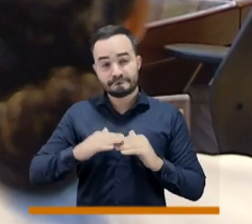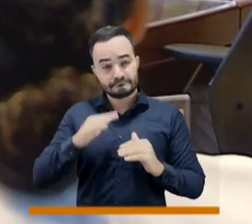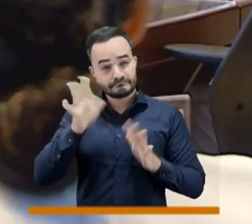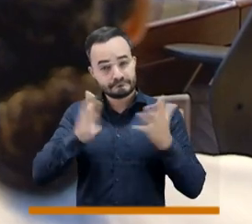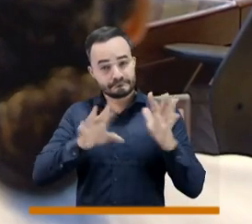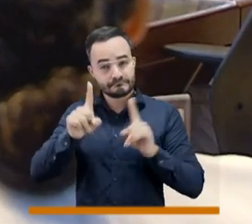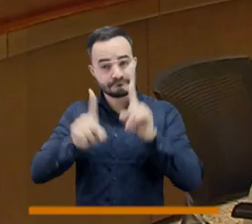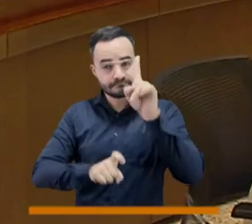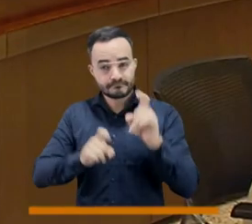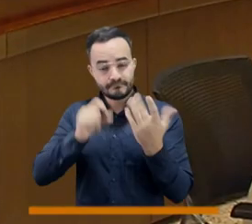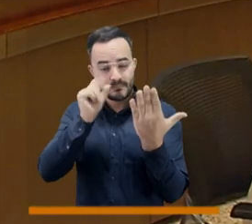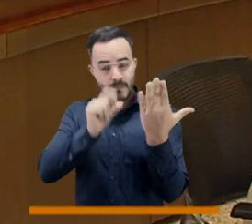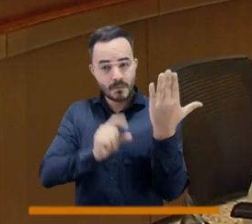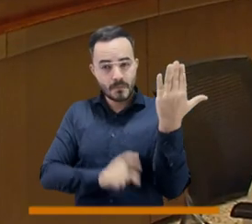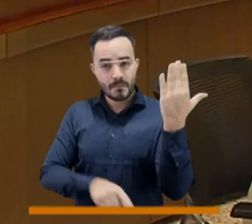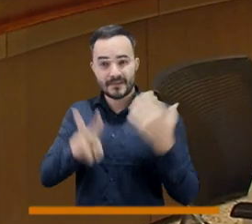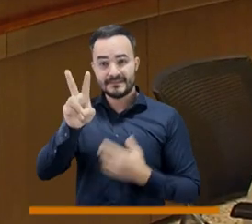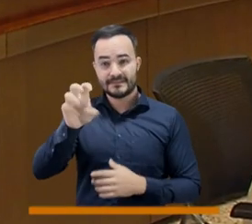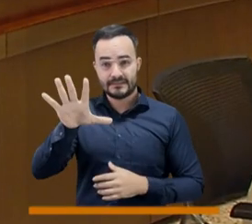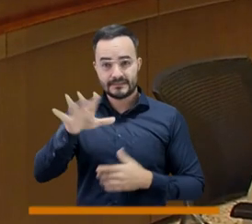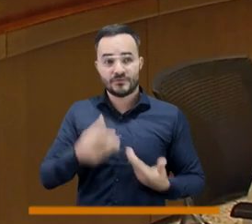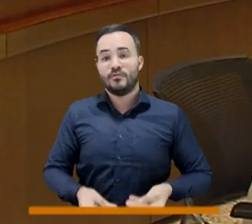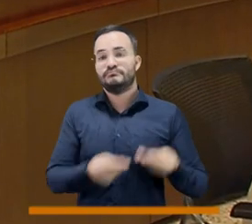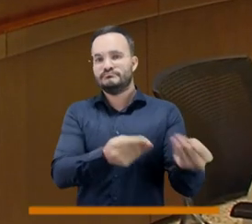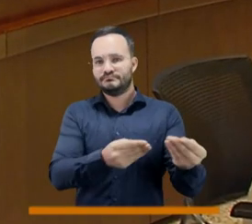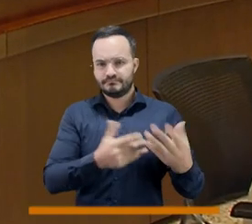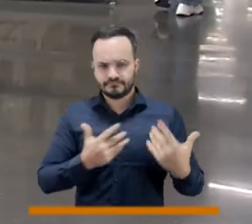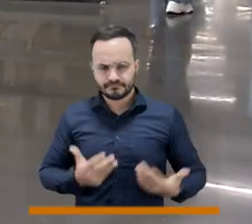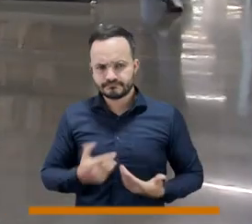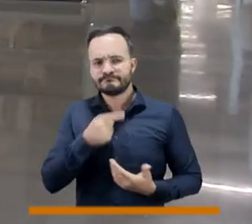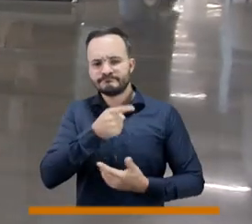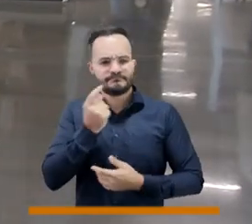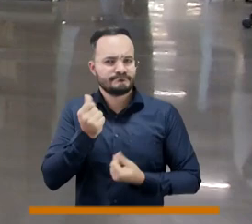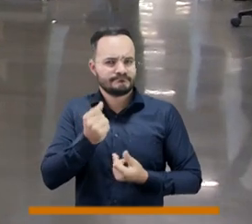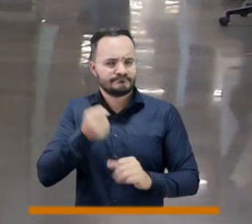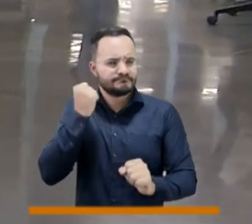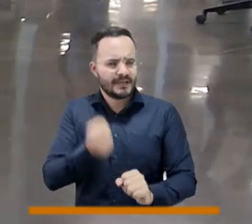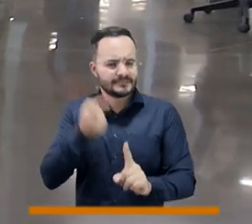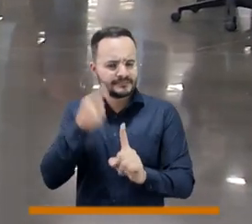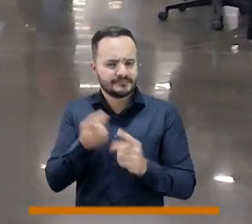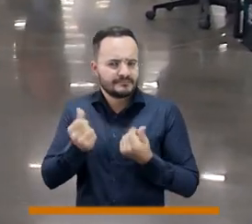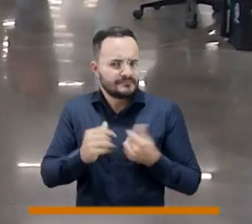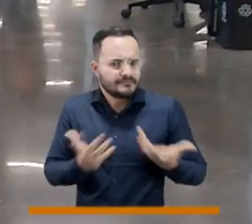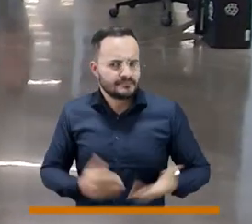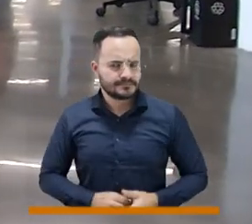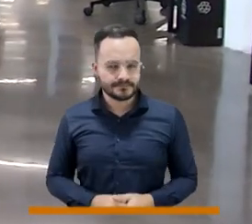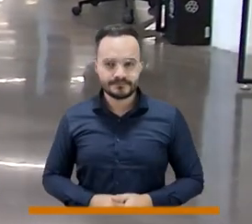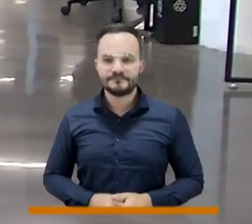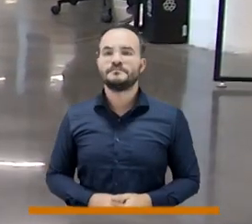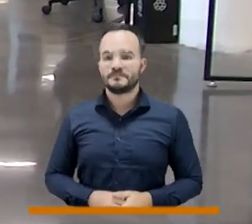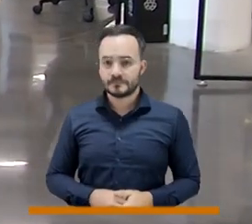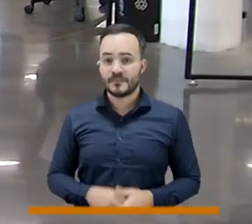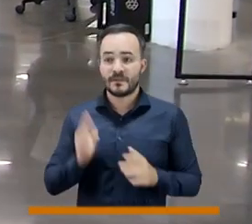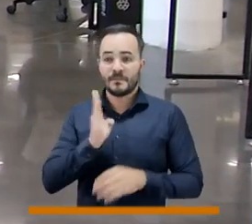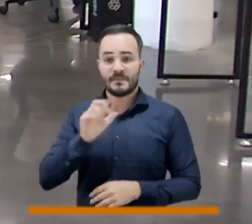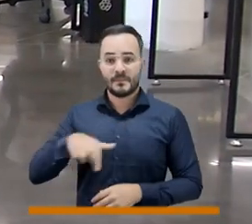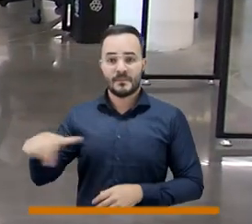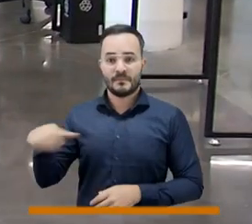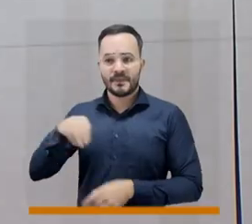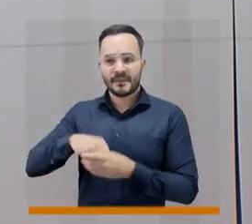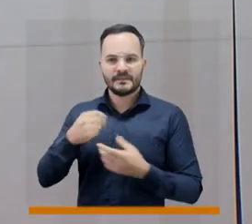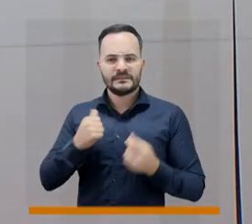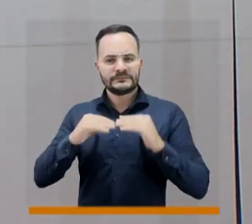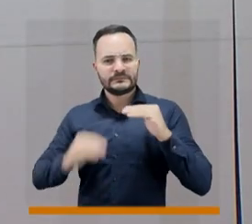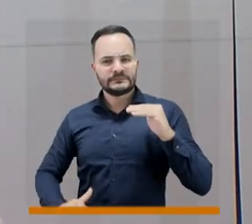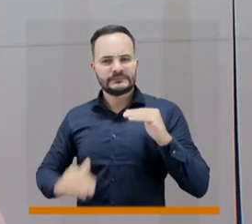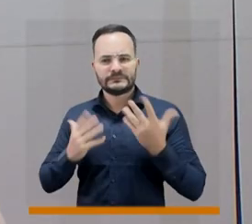más de 75 preguntas, donde lo financiero y las inversiones estaban en el centro del debate. La biblioteca actualmente